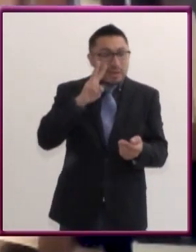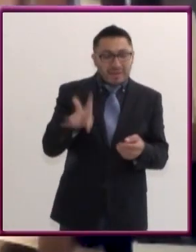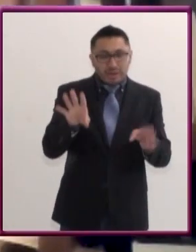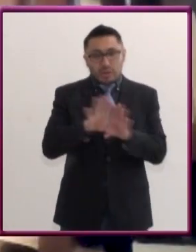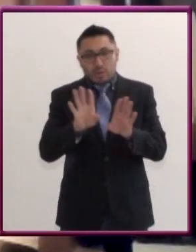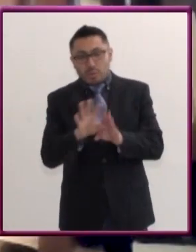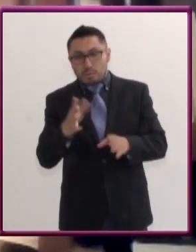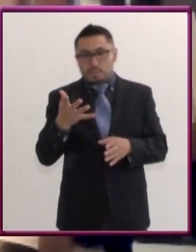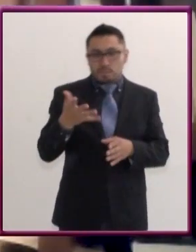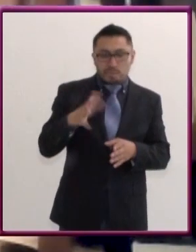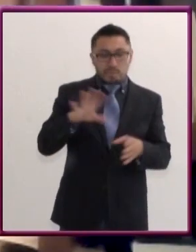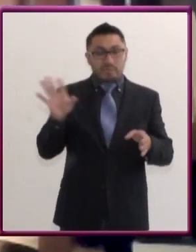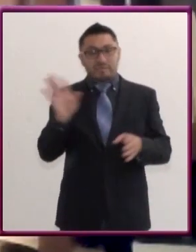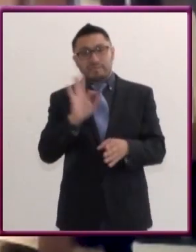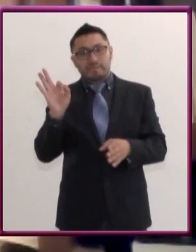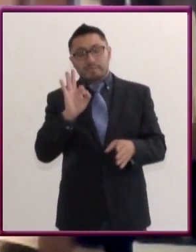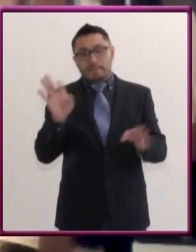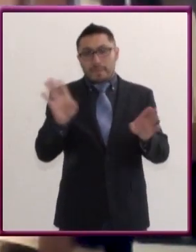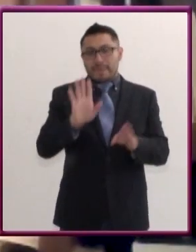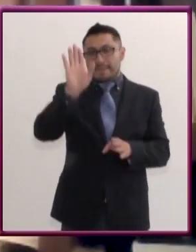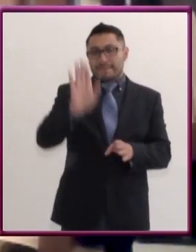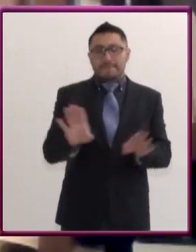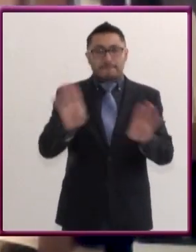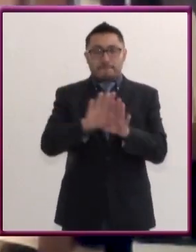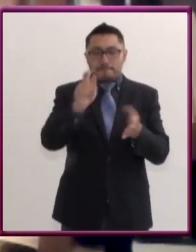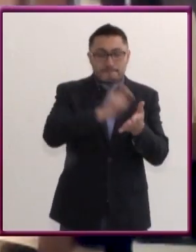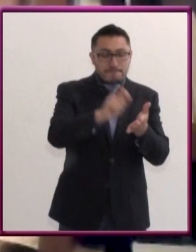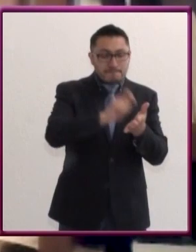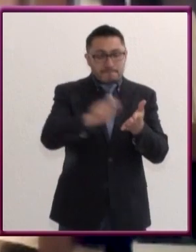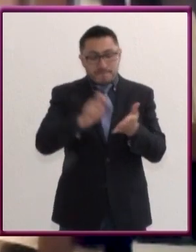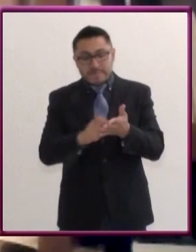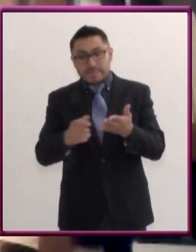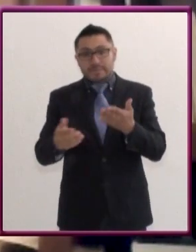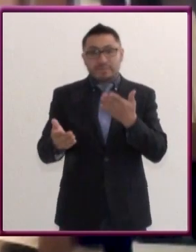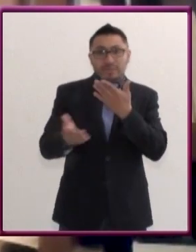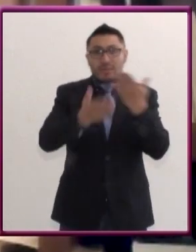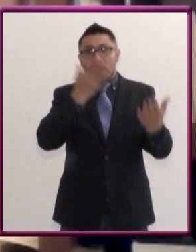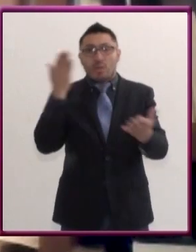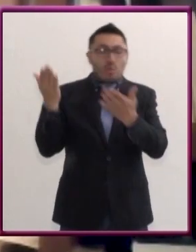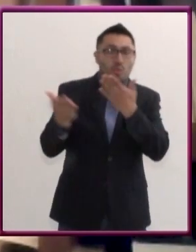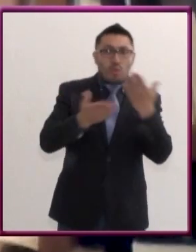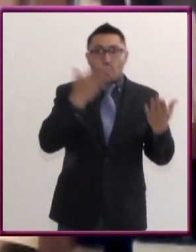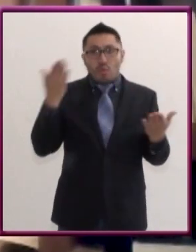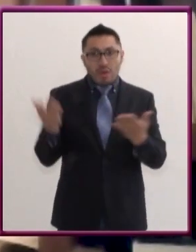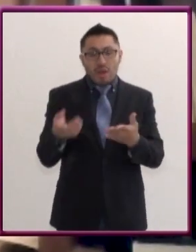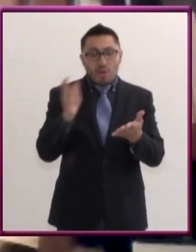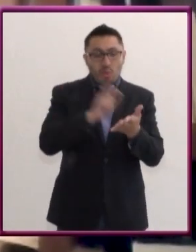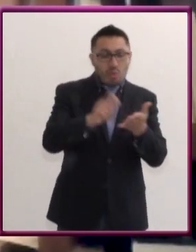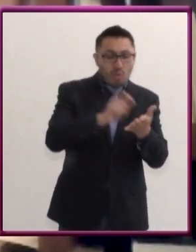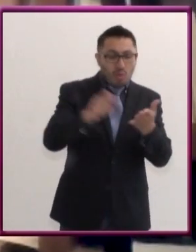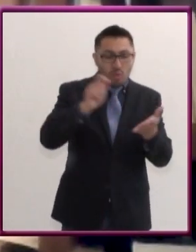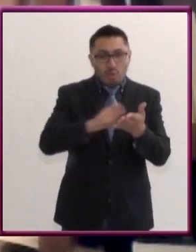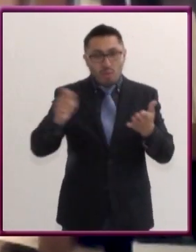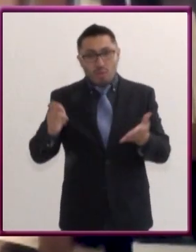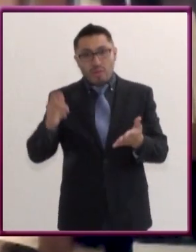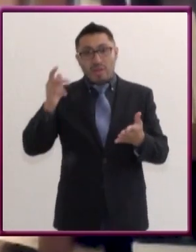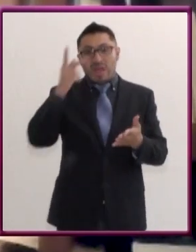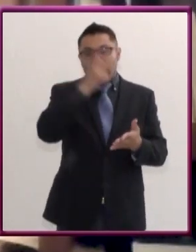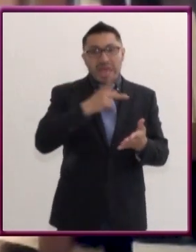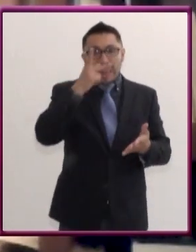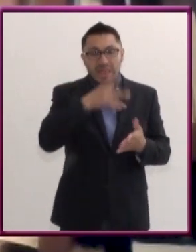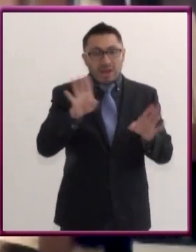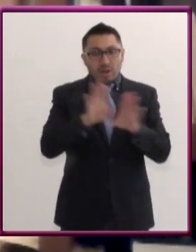son cálculos como si fuesen notas de estudiantes o notas pedagógicas, y